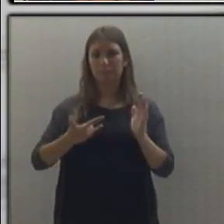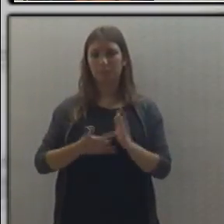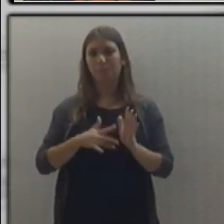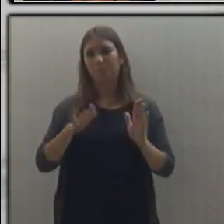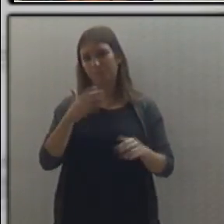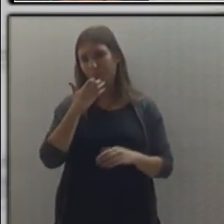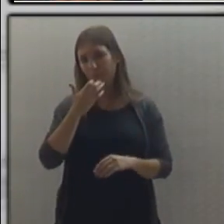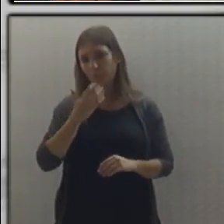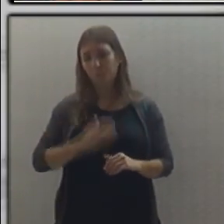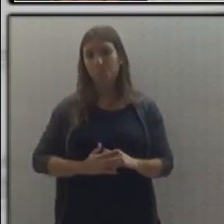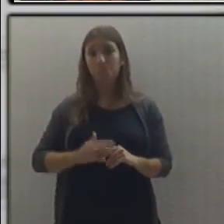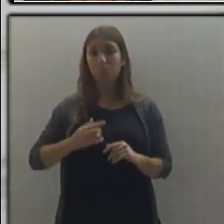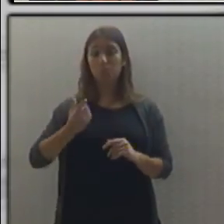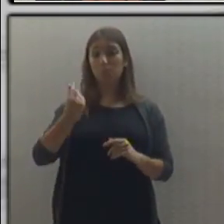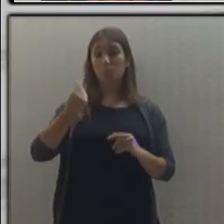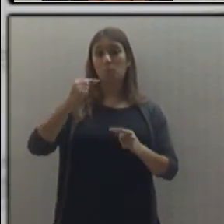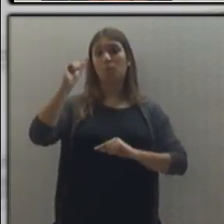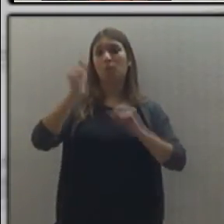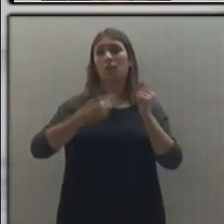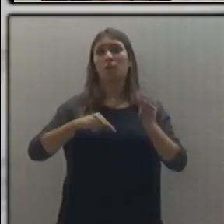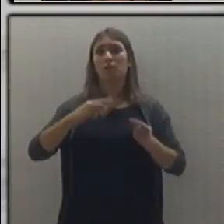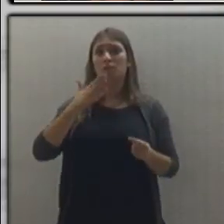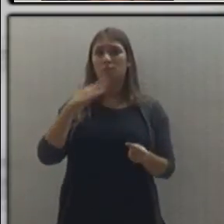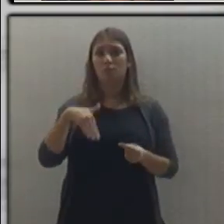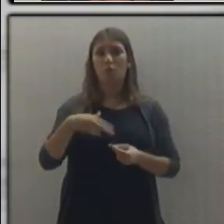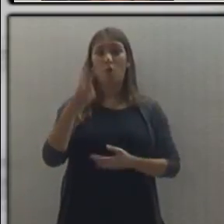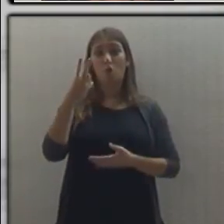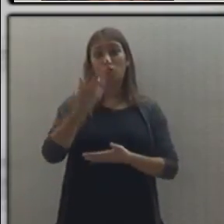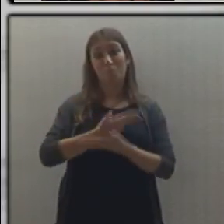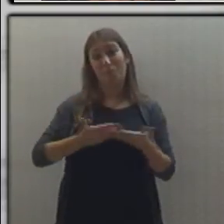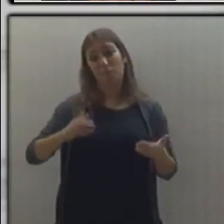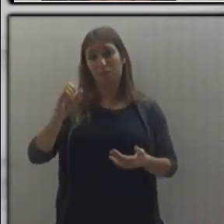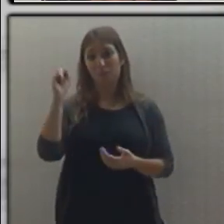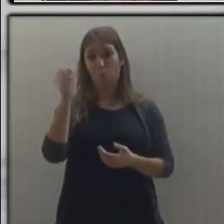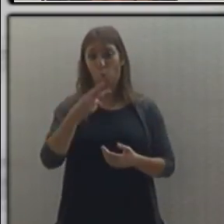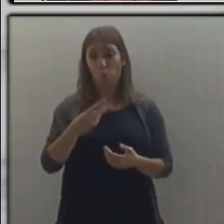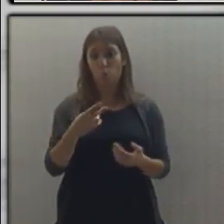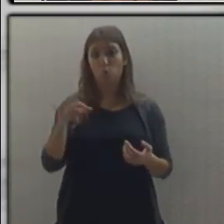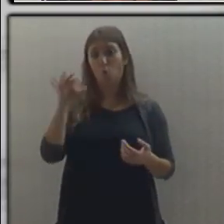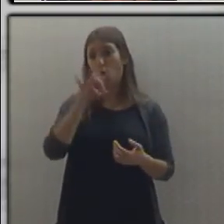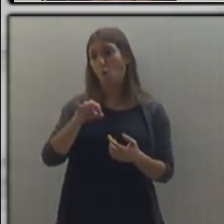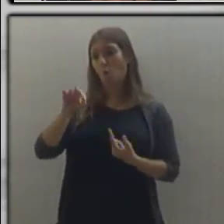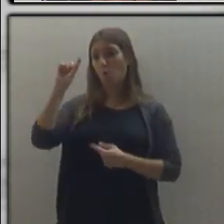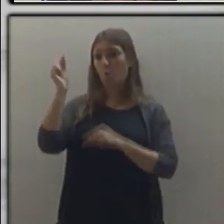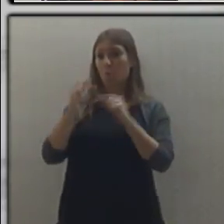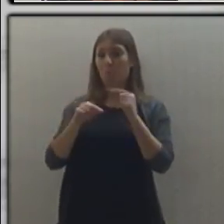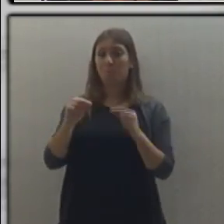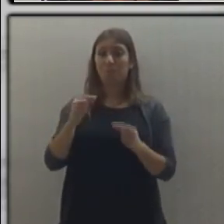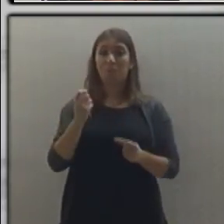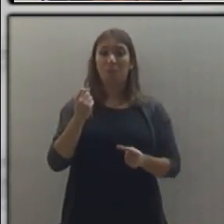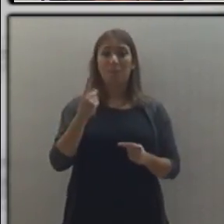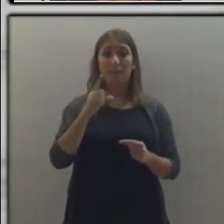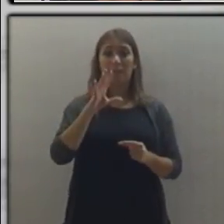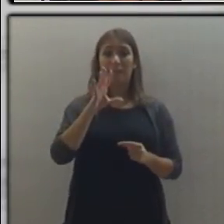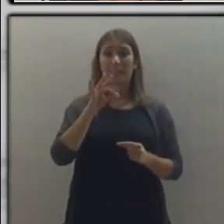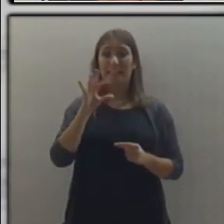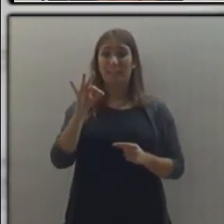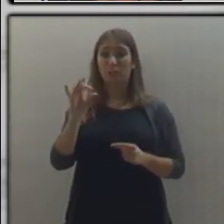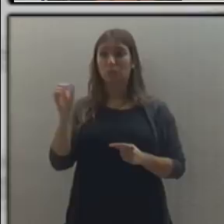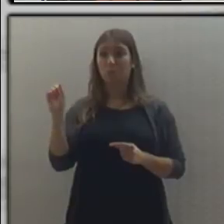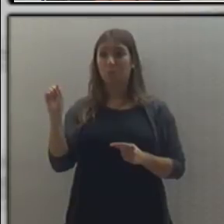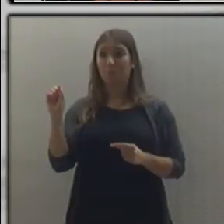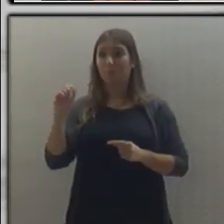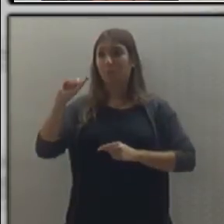es lo mismo hacer un presupuesto de 2 millones de euros que hacer 1.500